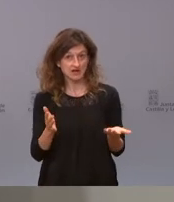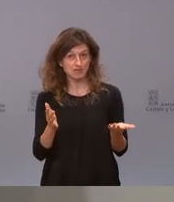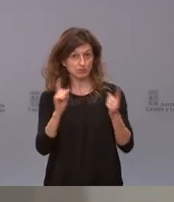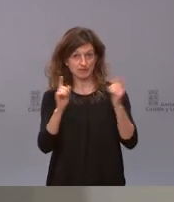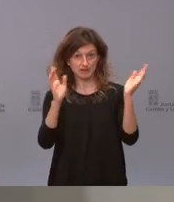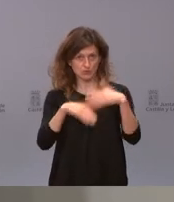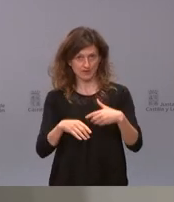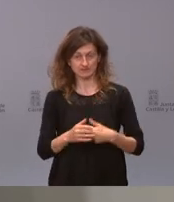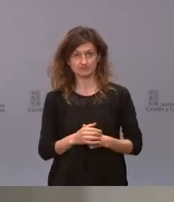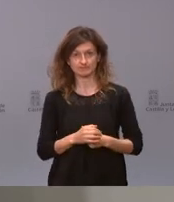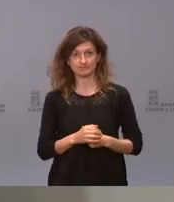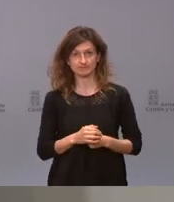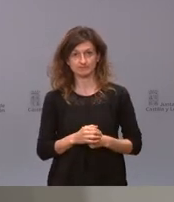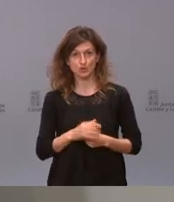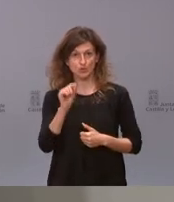problema